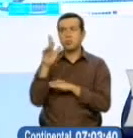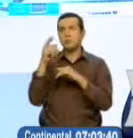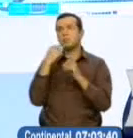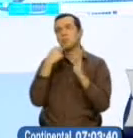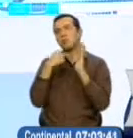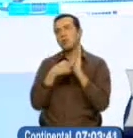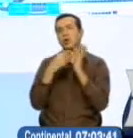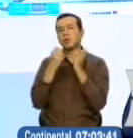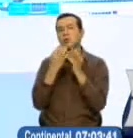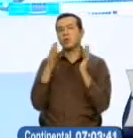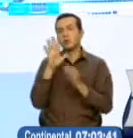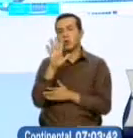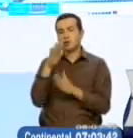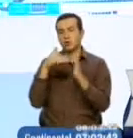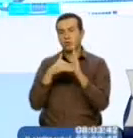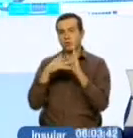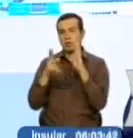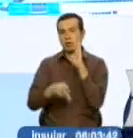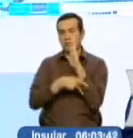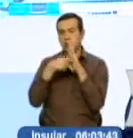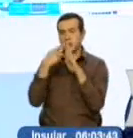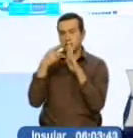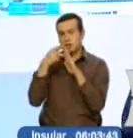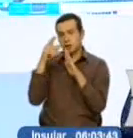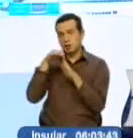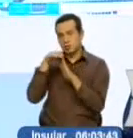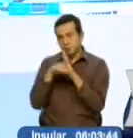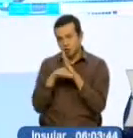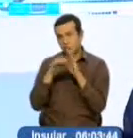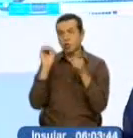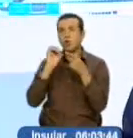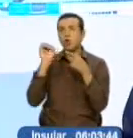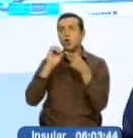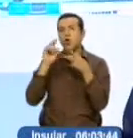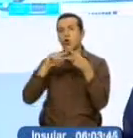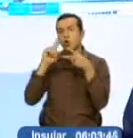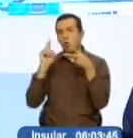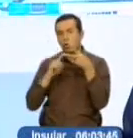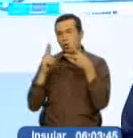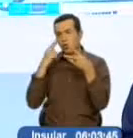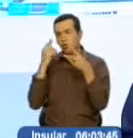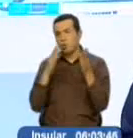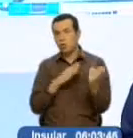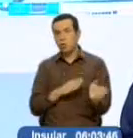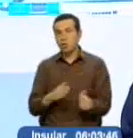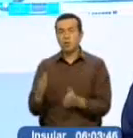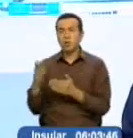de menores a 5.000 barriles o reservas en el orden